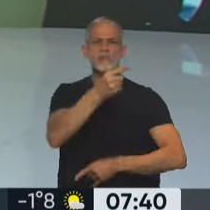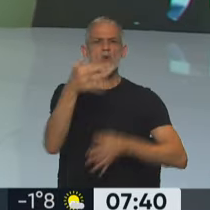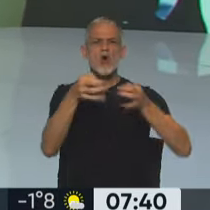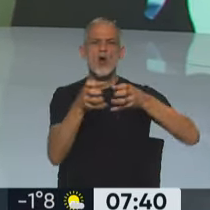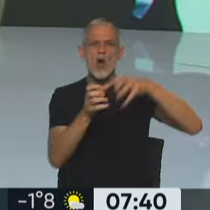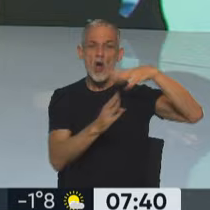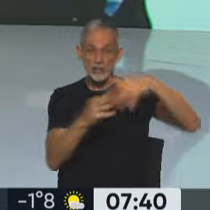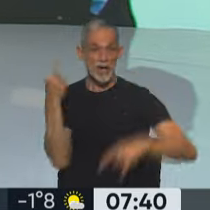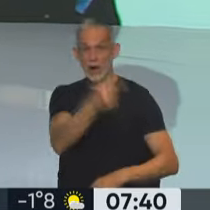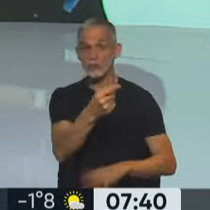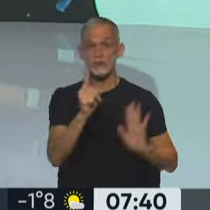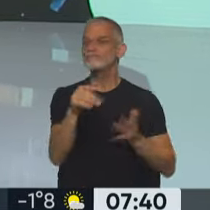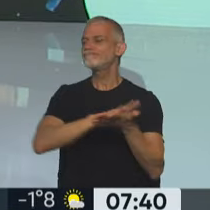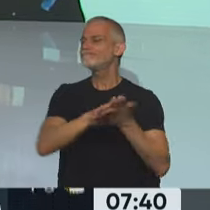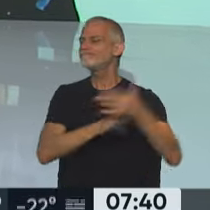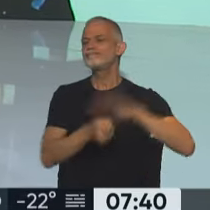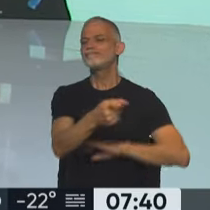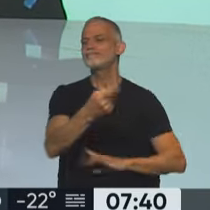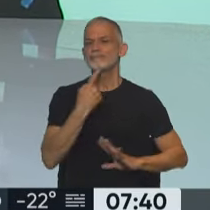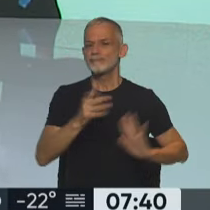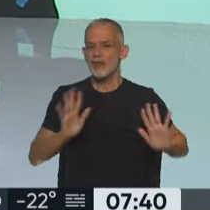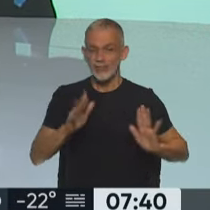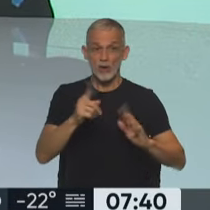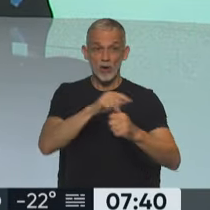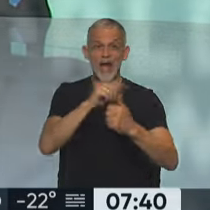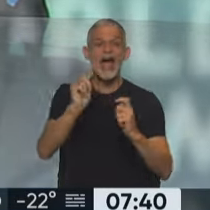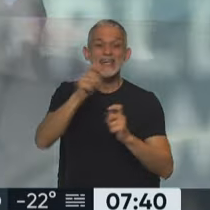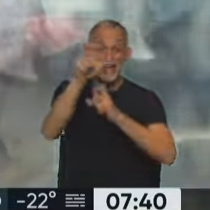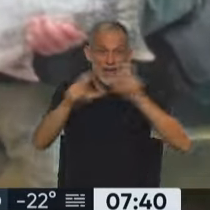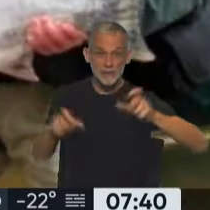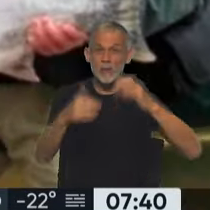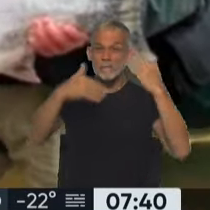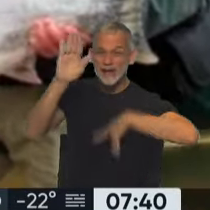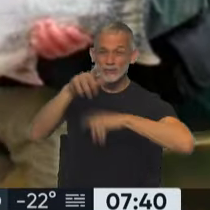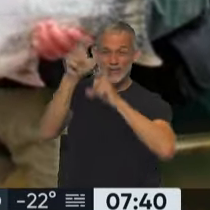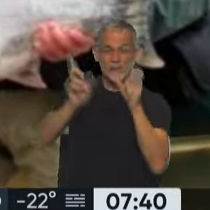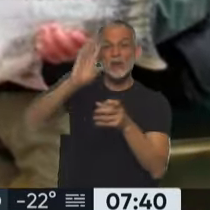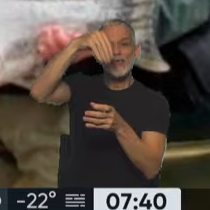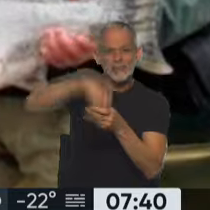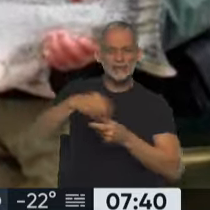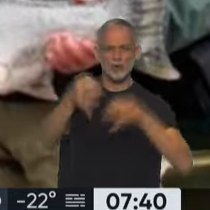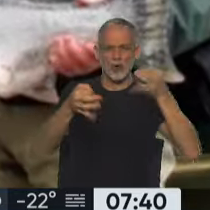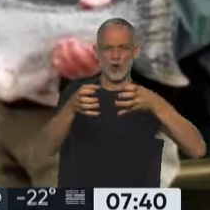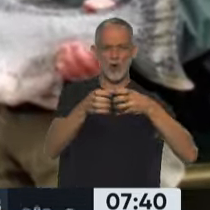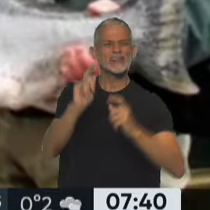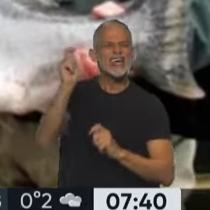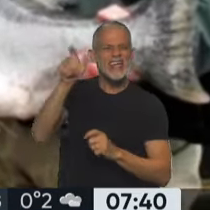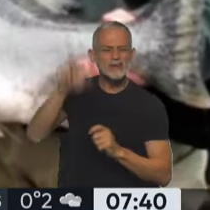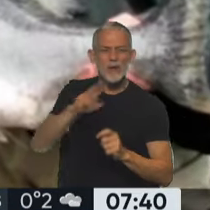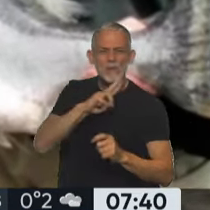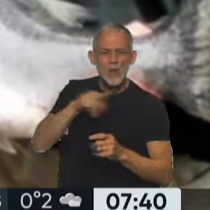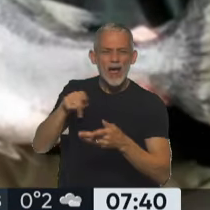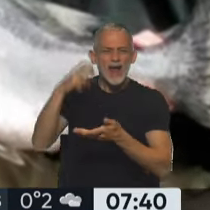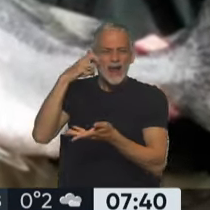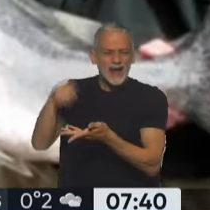de ese país de corrupta. Básicamente a los integrantes, a la mayoría de los integrantes de esa corte. ¿Quién lo dijo? La congresista